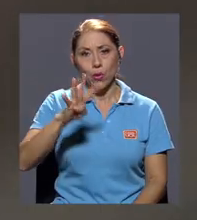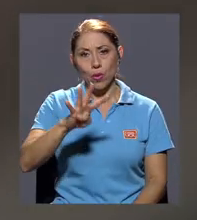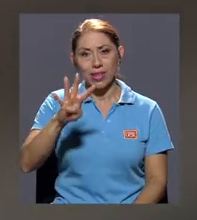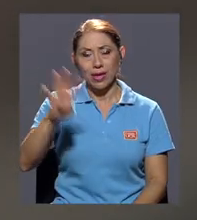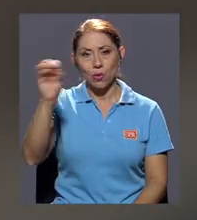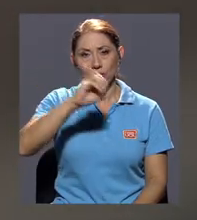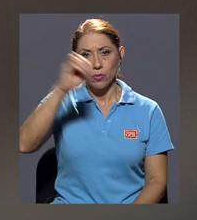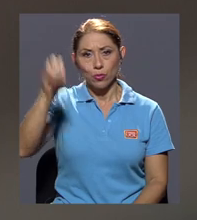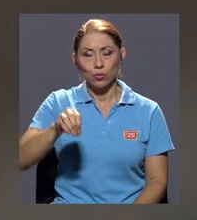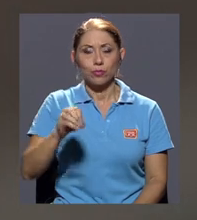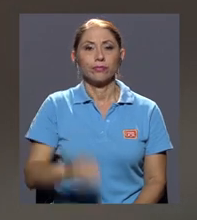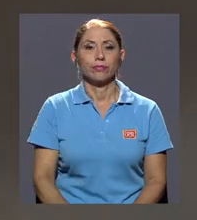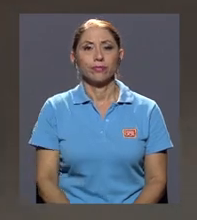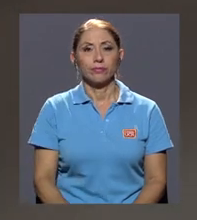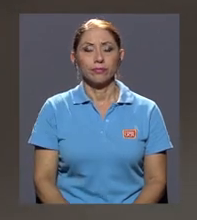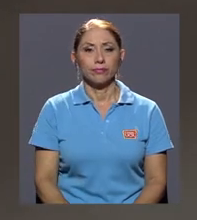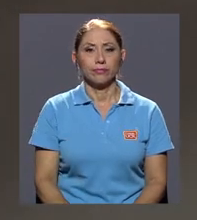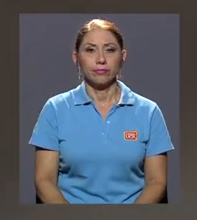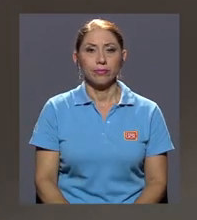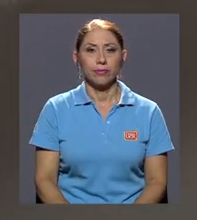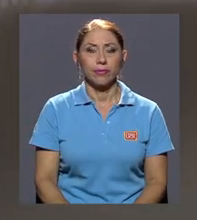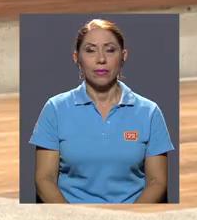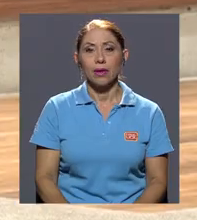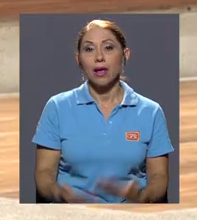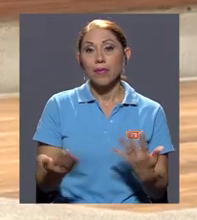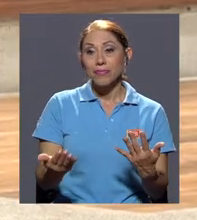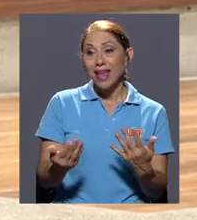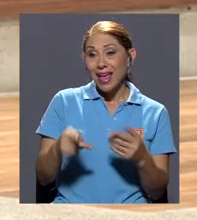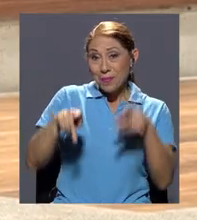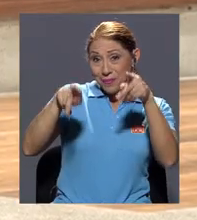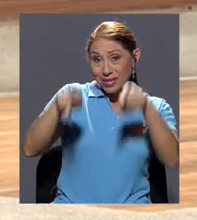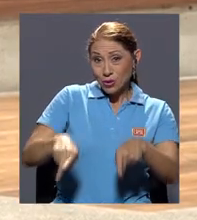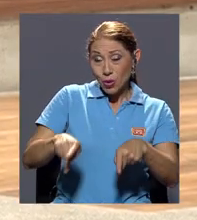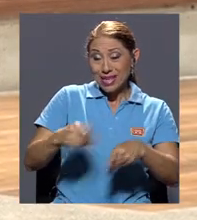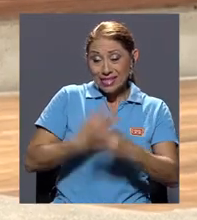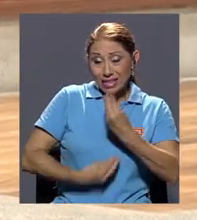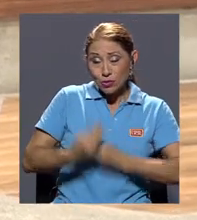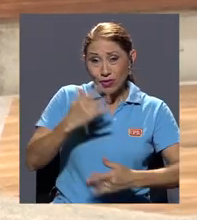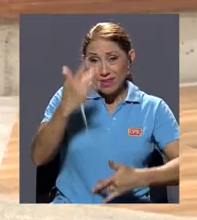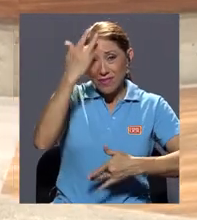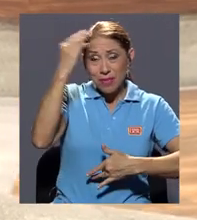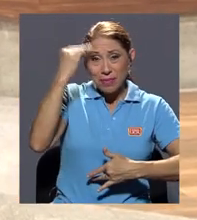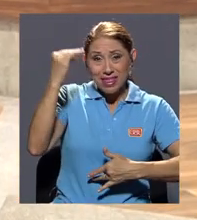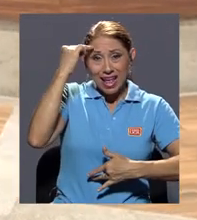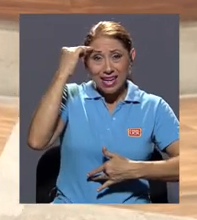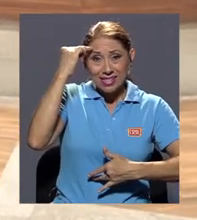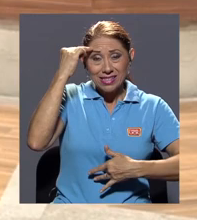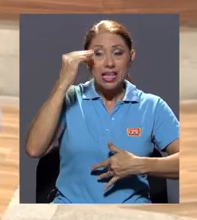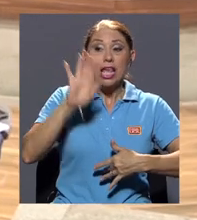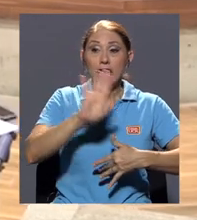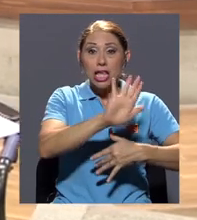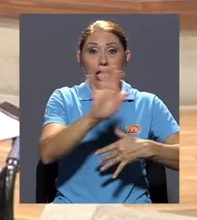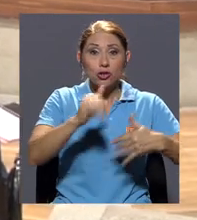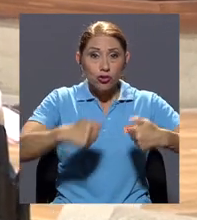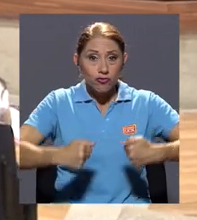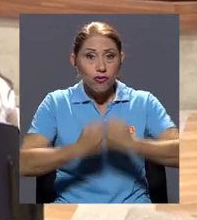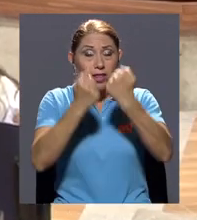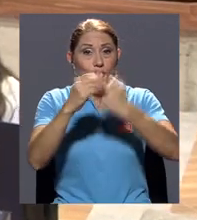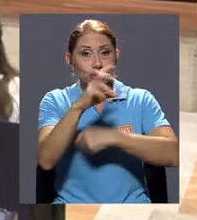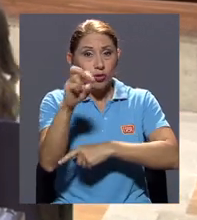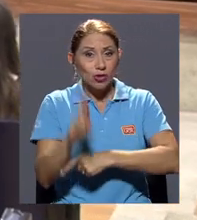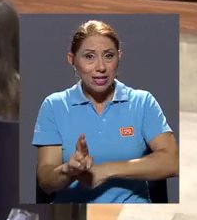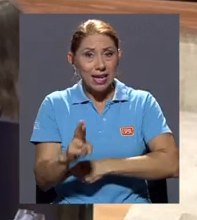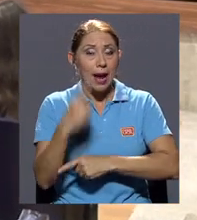24,44%. La estigmatización hacia las personas que sufren enfermedades mentales y los retos que enfrenta el país en torno a la implementación